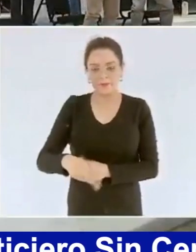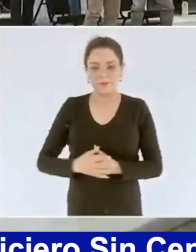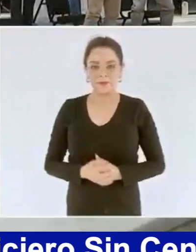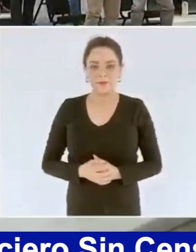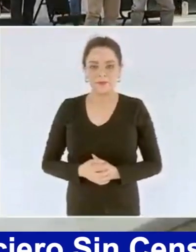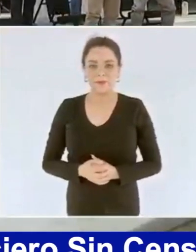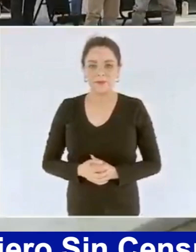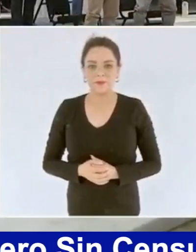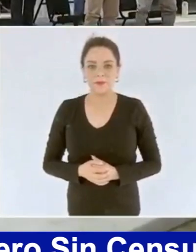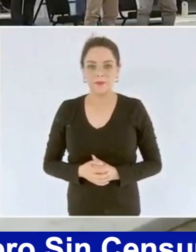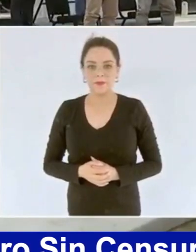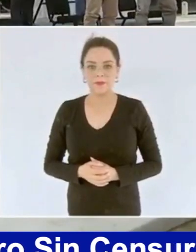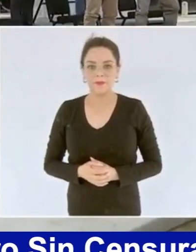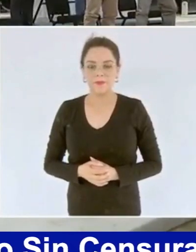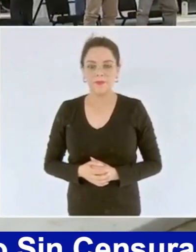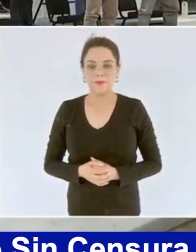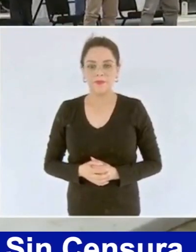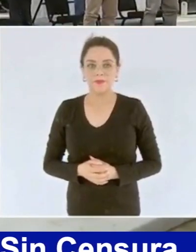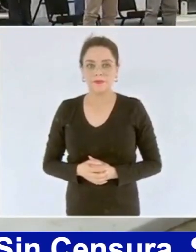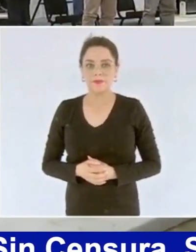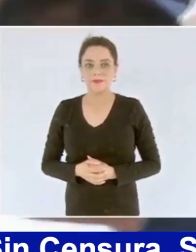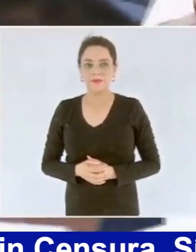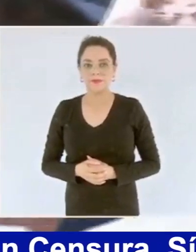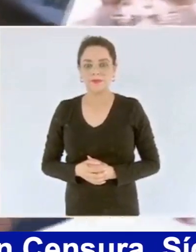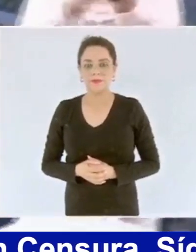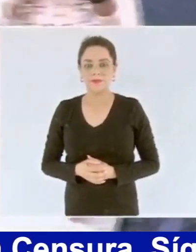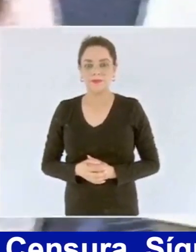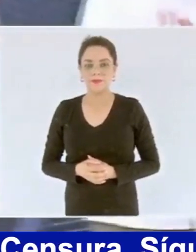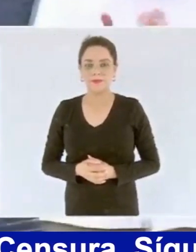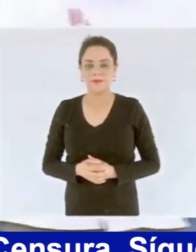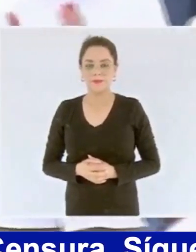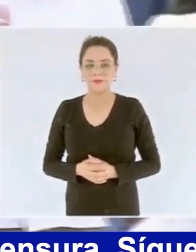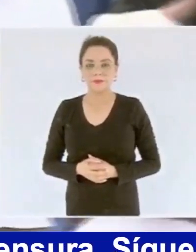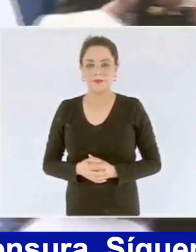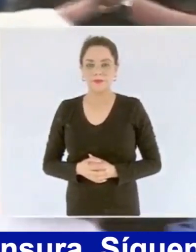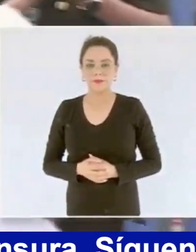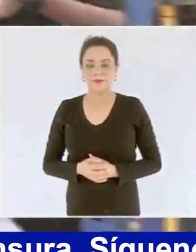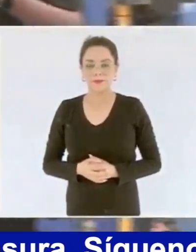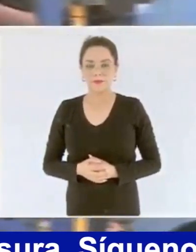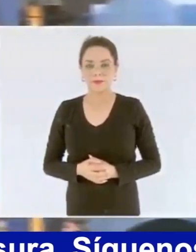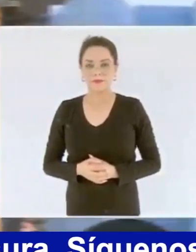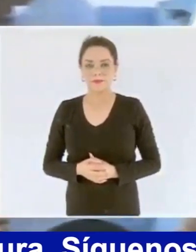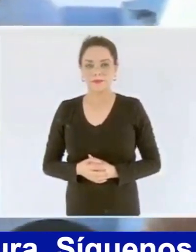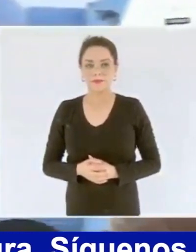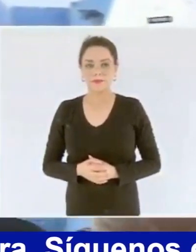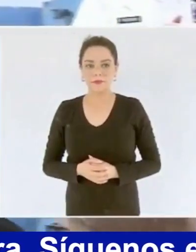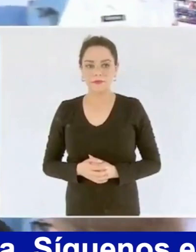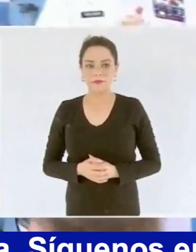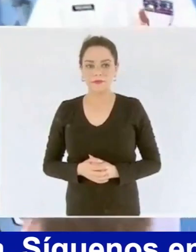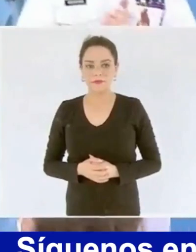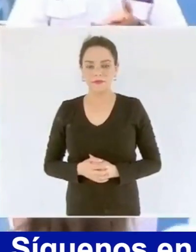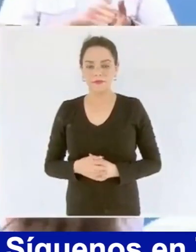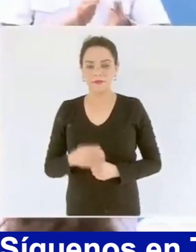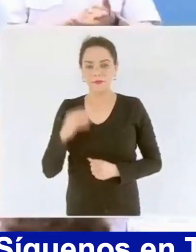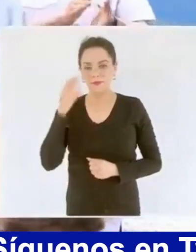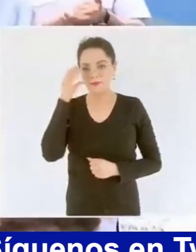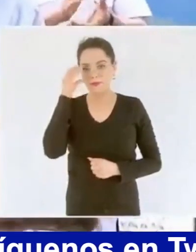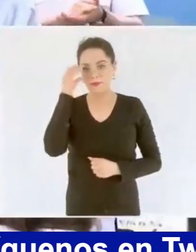El acto más grande de independencia de la historia de México, dice el presidente Andrés Manuel López Obrador,